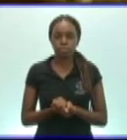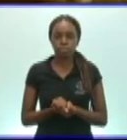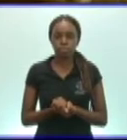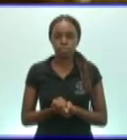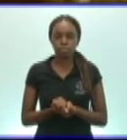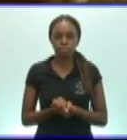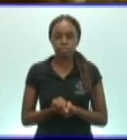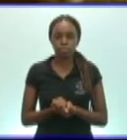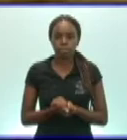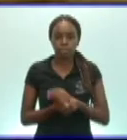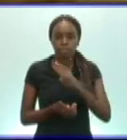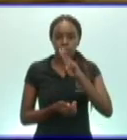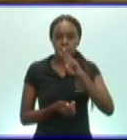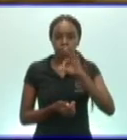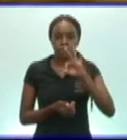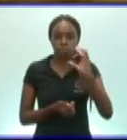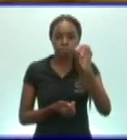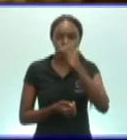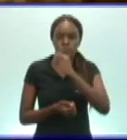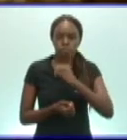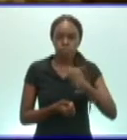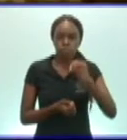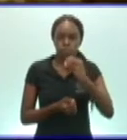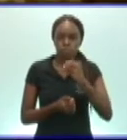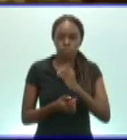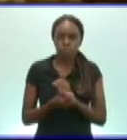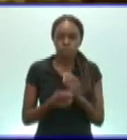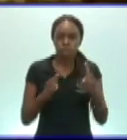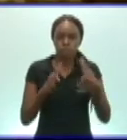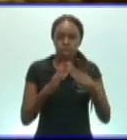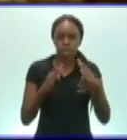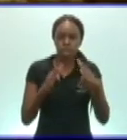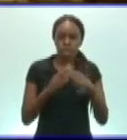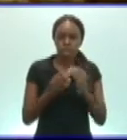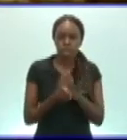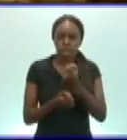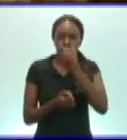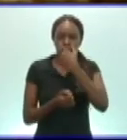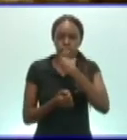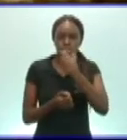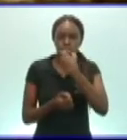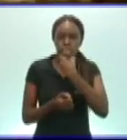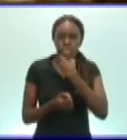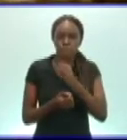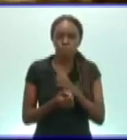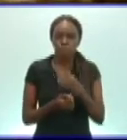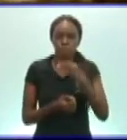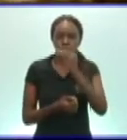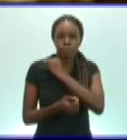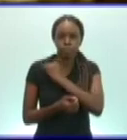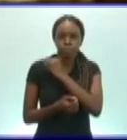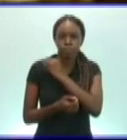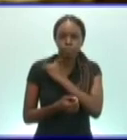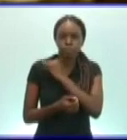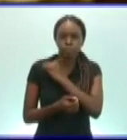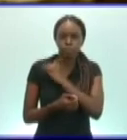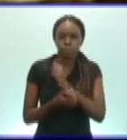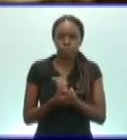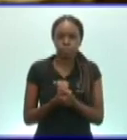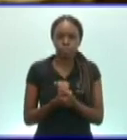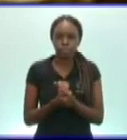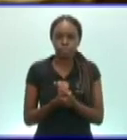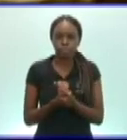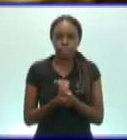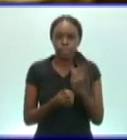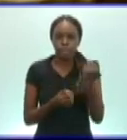El 28 de octubre, en el campamento de la Somanta, Céspedes es notificado de su deposición. Antes de